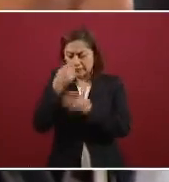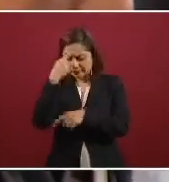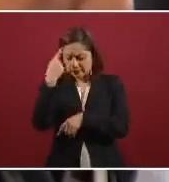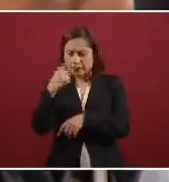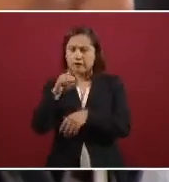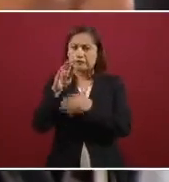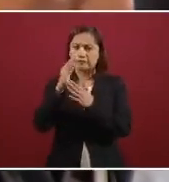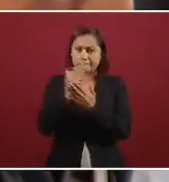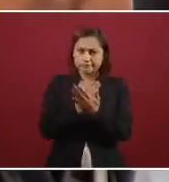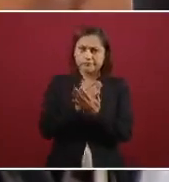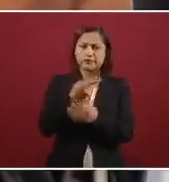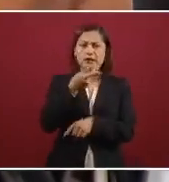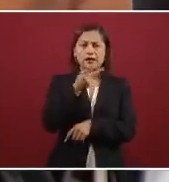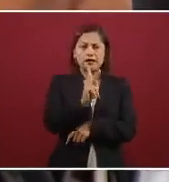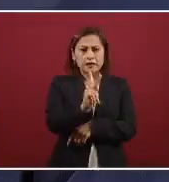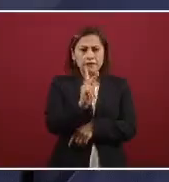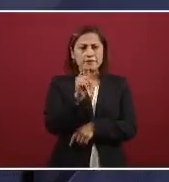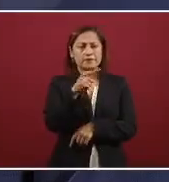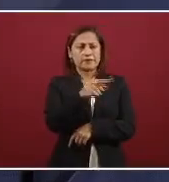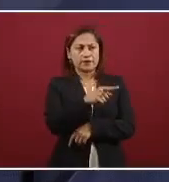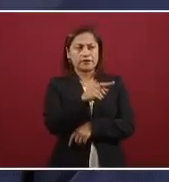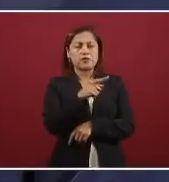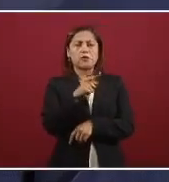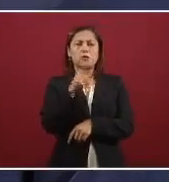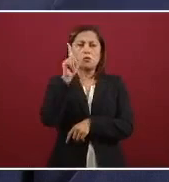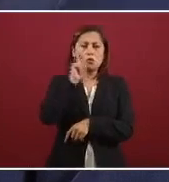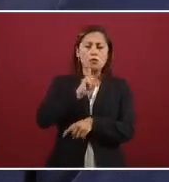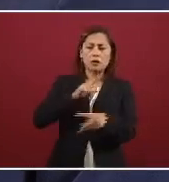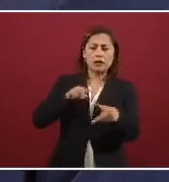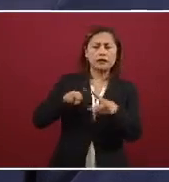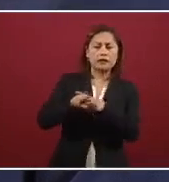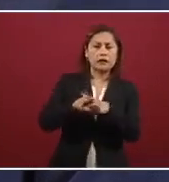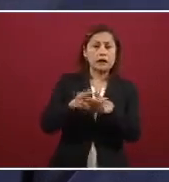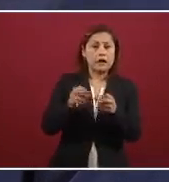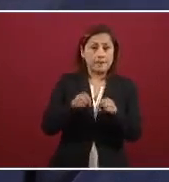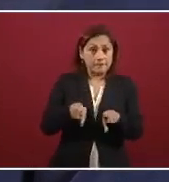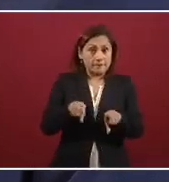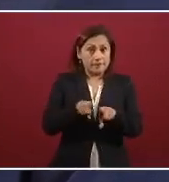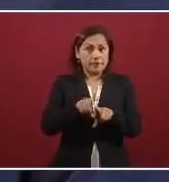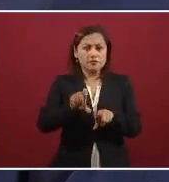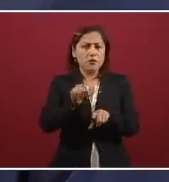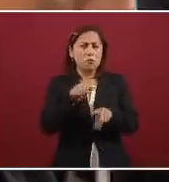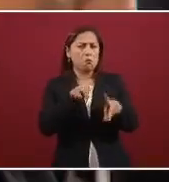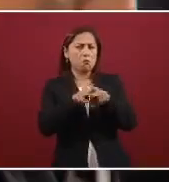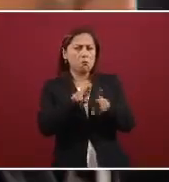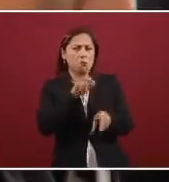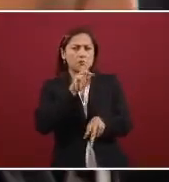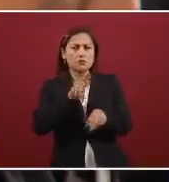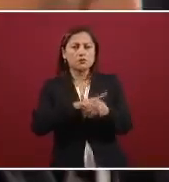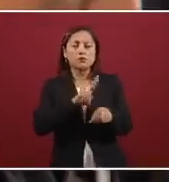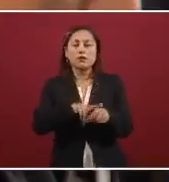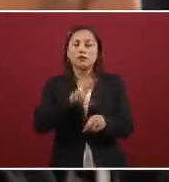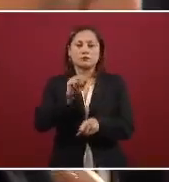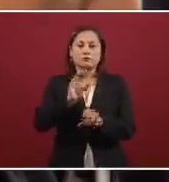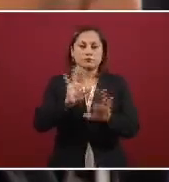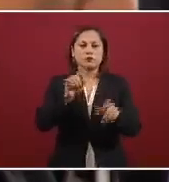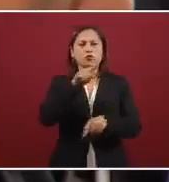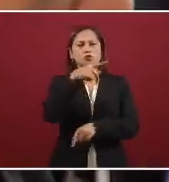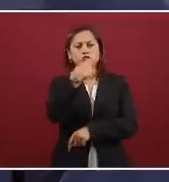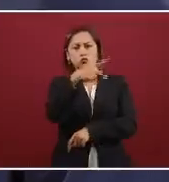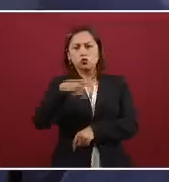deben combatir como homicidios, tienen un factor distinto. ¿Qué estrategia tiene su gobierno para combatir feminicidios? Hay